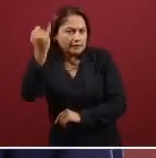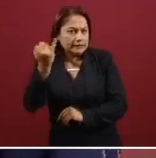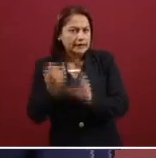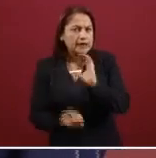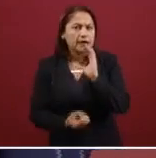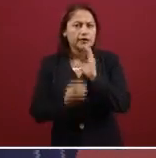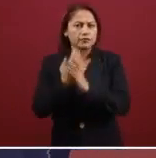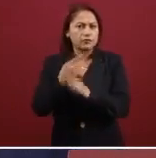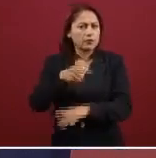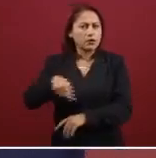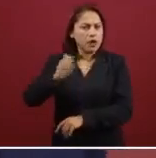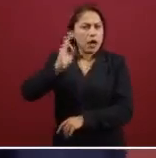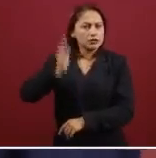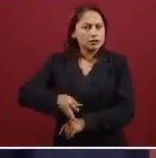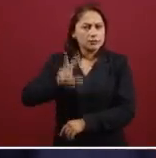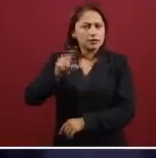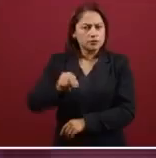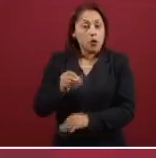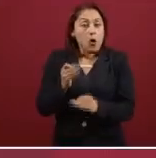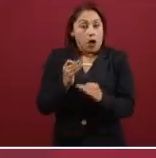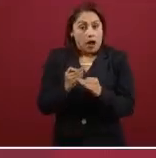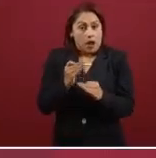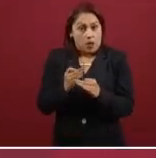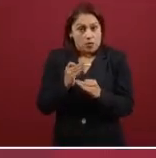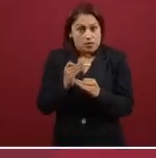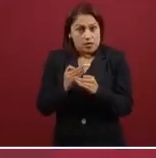es mejor que digan,